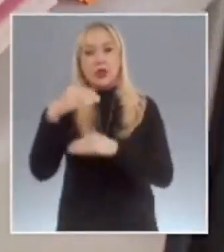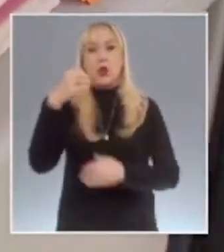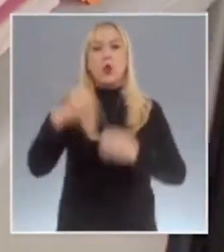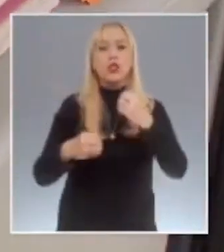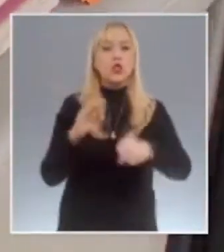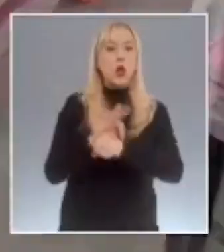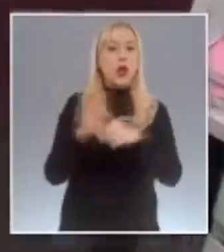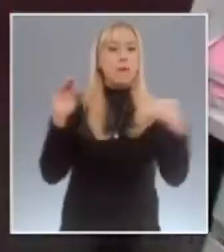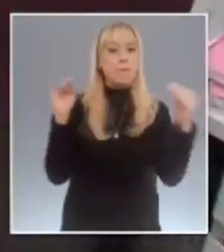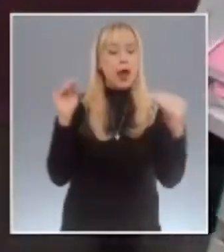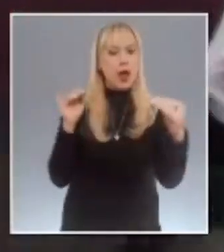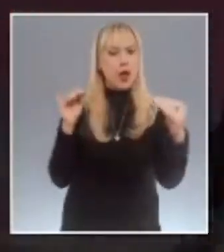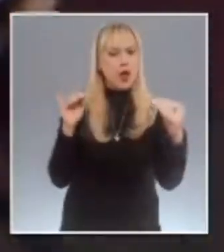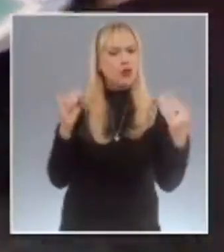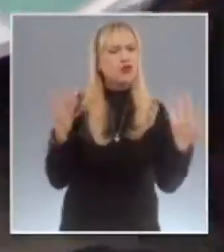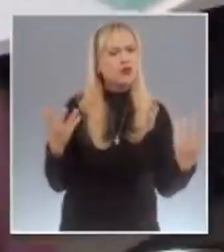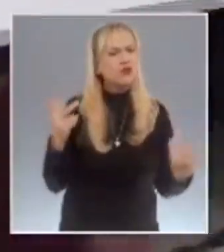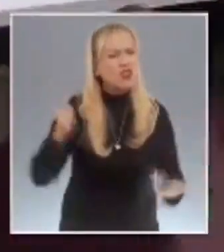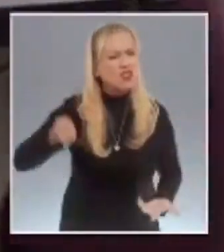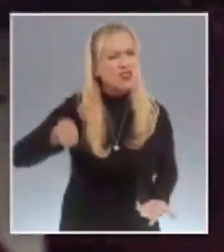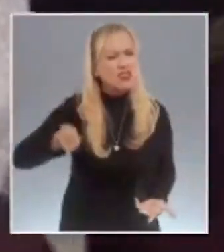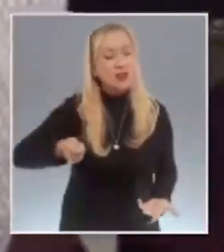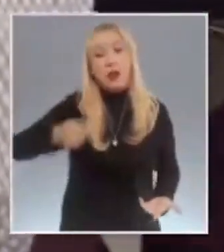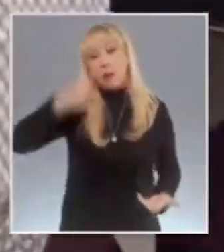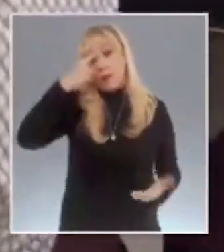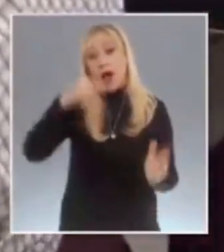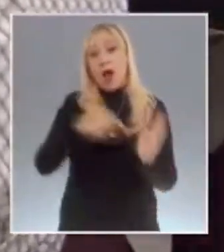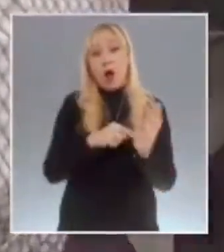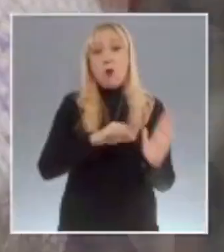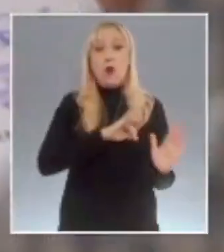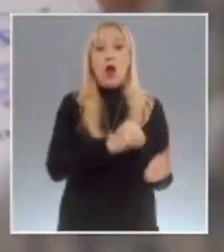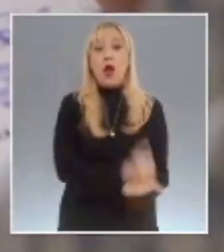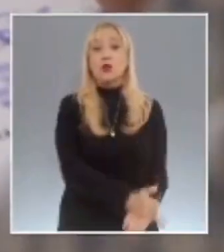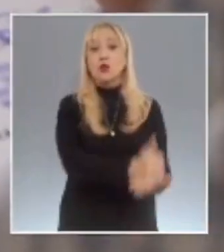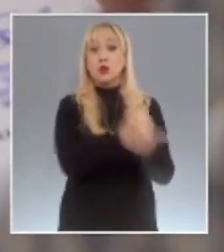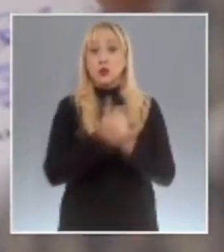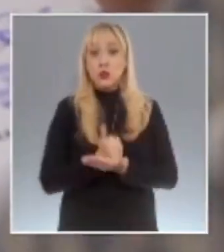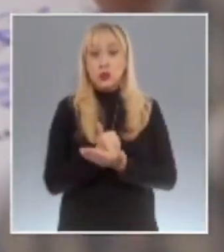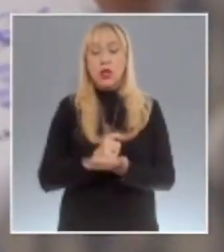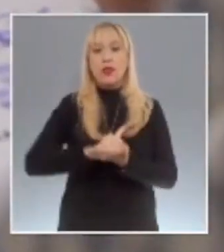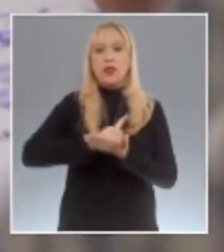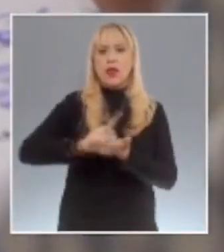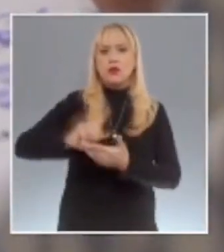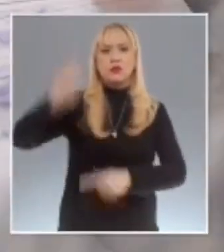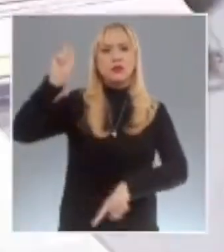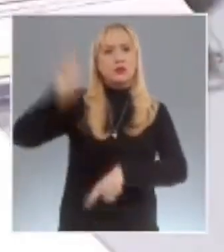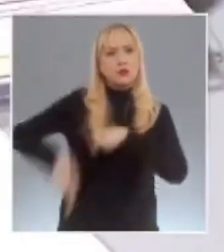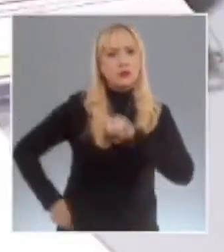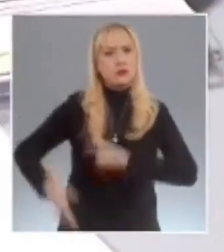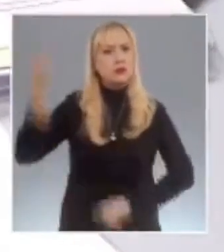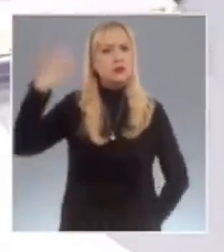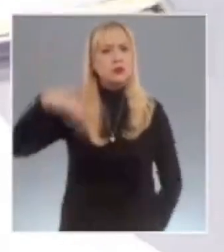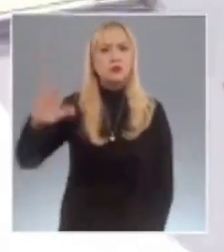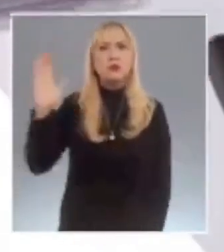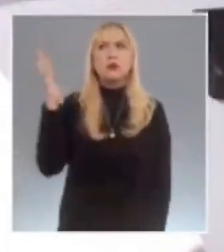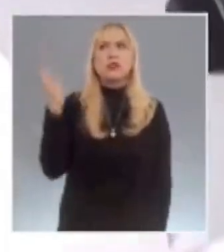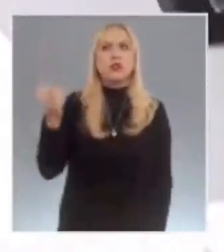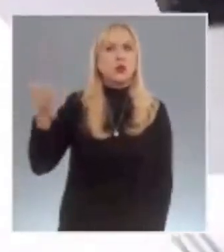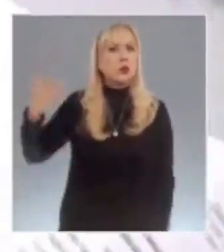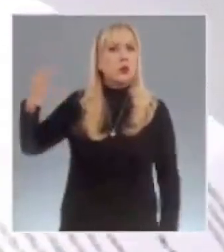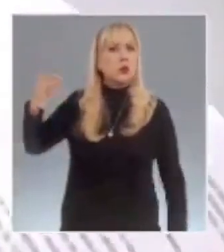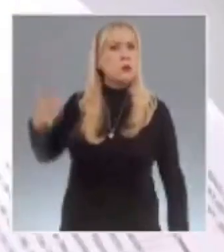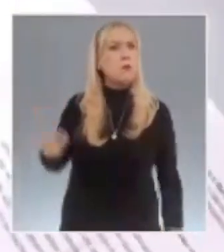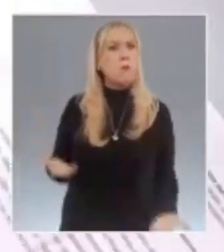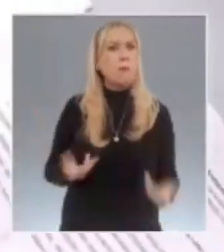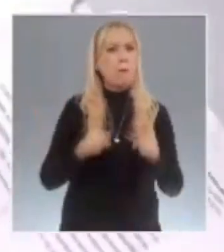El juicio de amparo es el instrumento jurídico que permite identificar derechos de los que no se hablaba. Es el único mecanismo de defensa que tienen